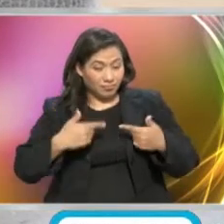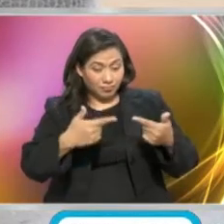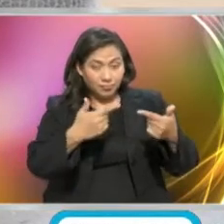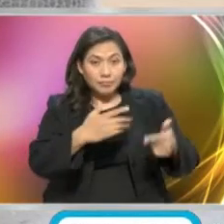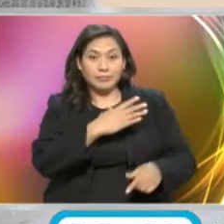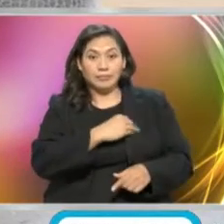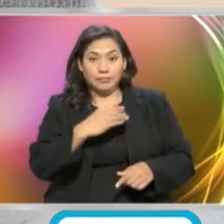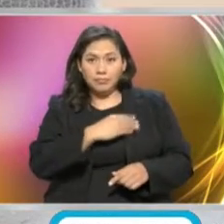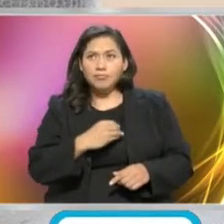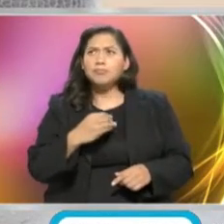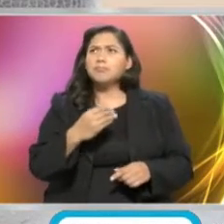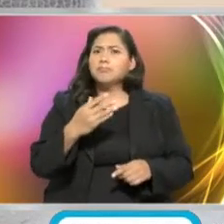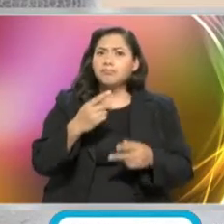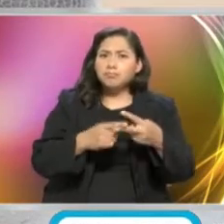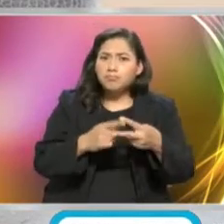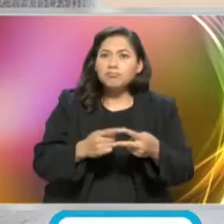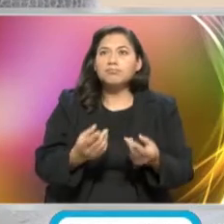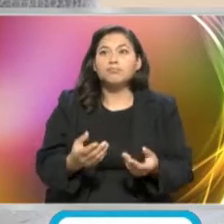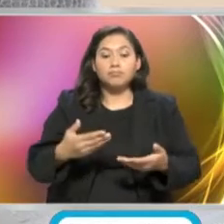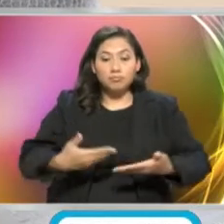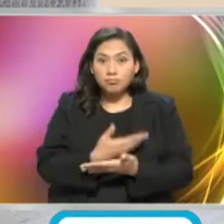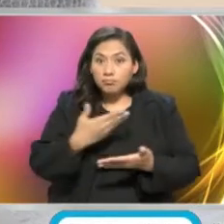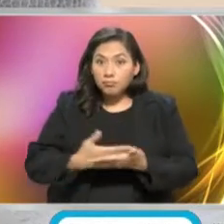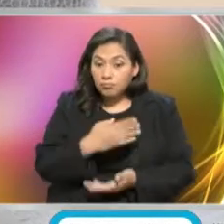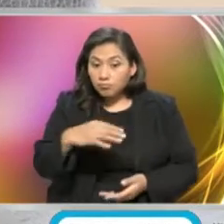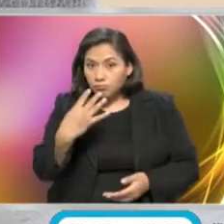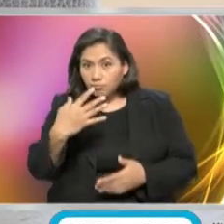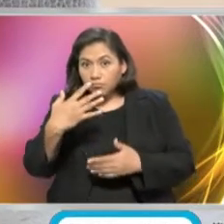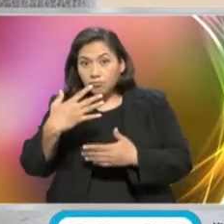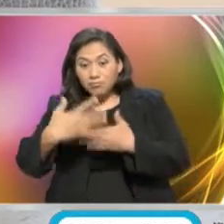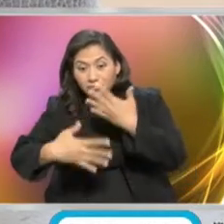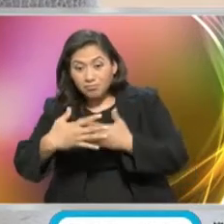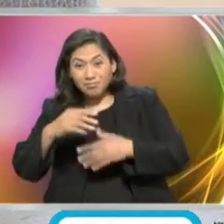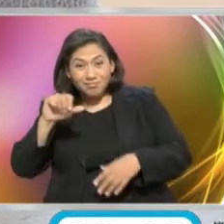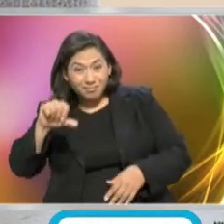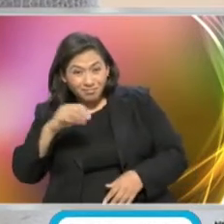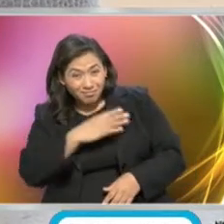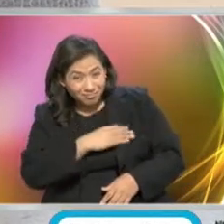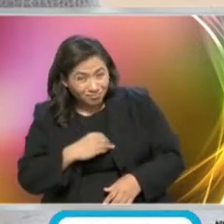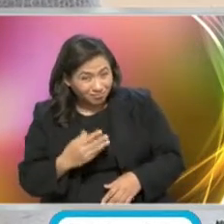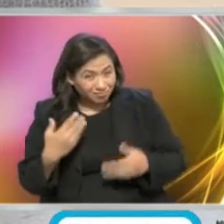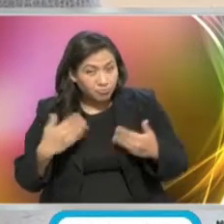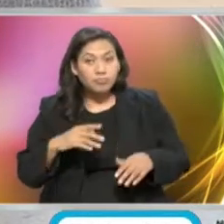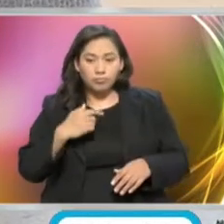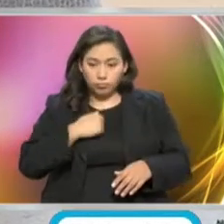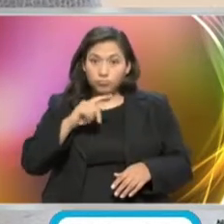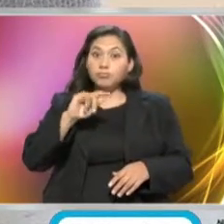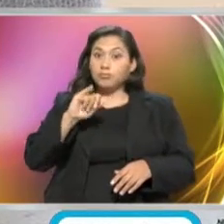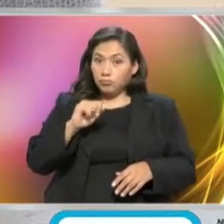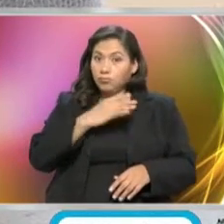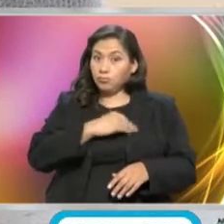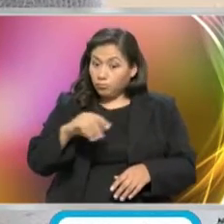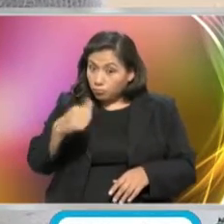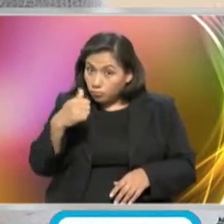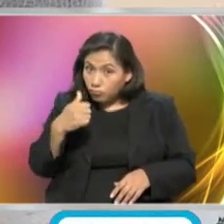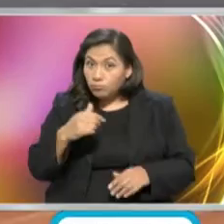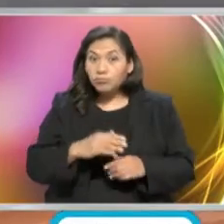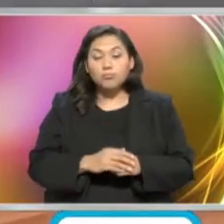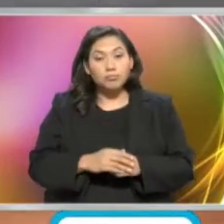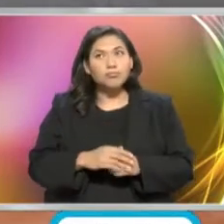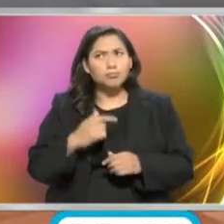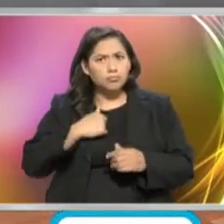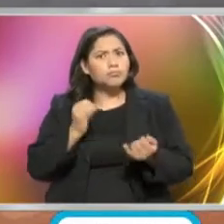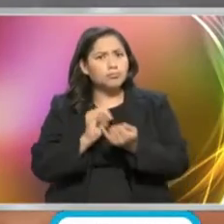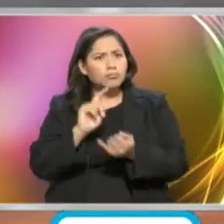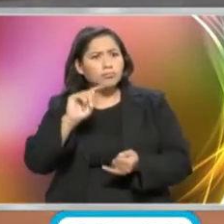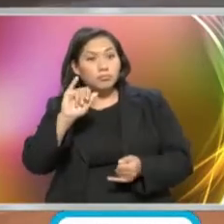hijos cerca de 14. no, yo tengo 15 o hasta tías y no tan lejos, yo 16. tengo una tía que tenía 11 hijos, tuvo 11 Yo hijos y tengo una además... tía